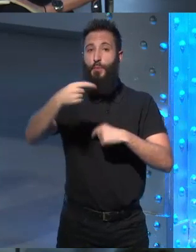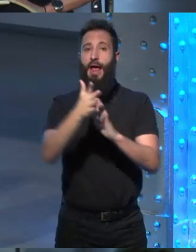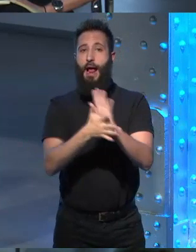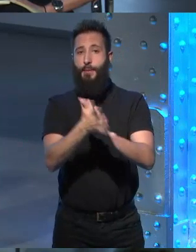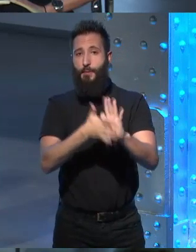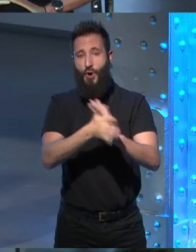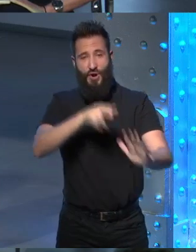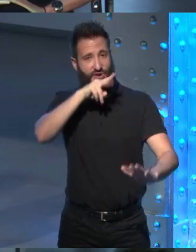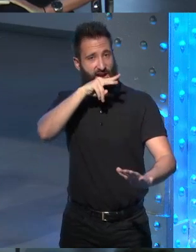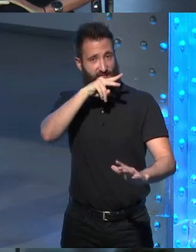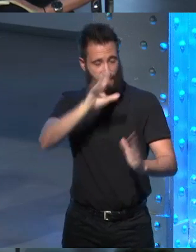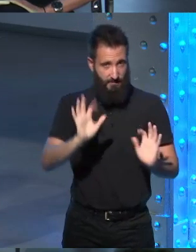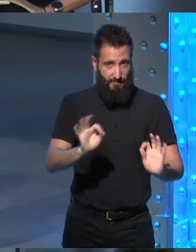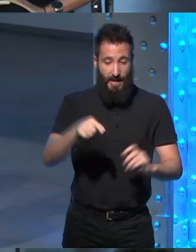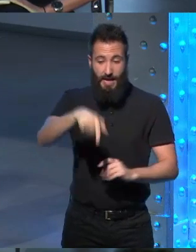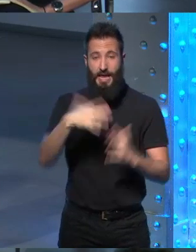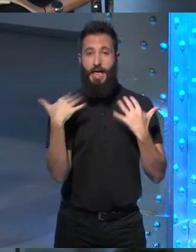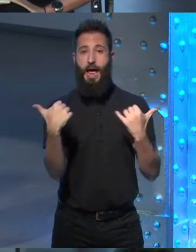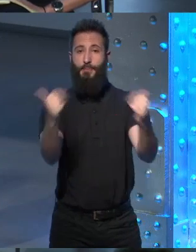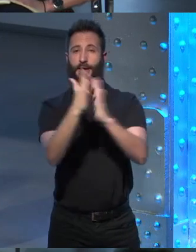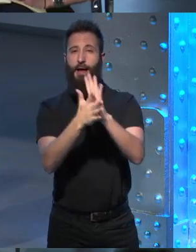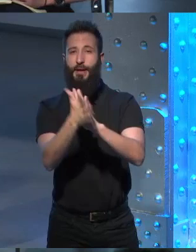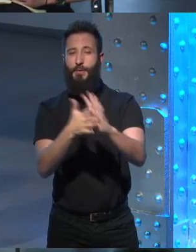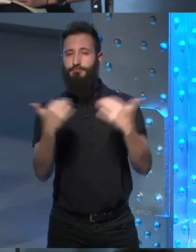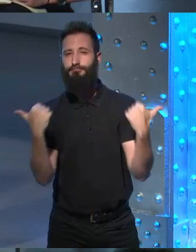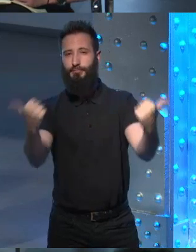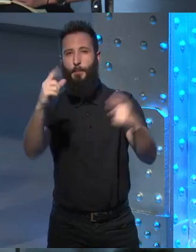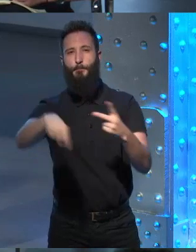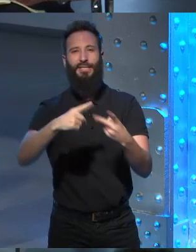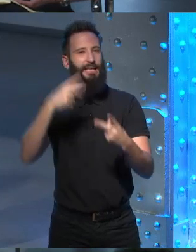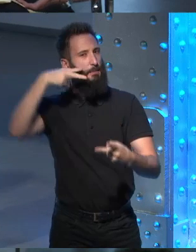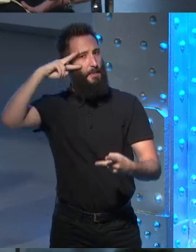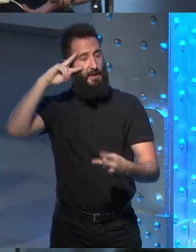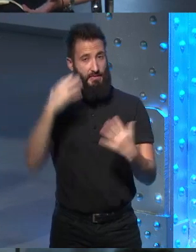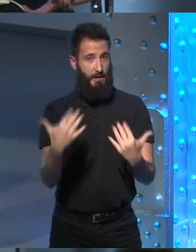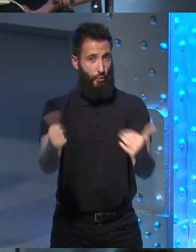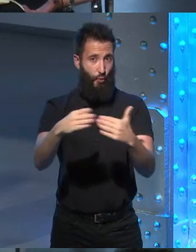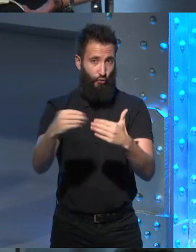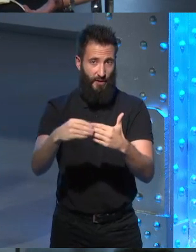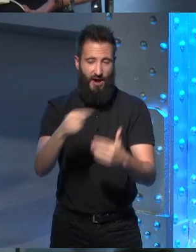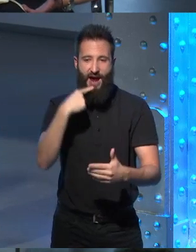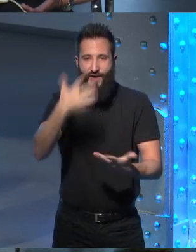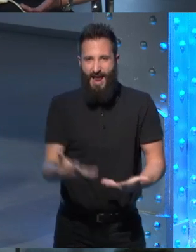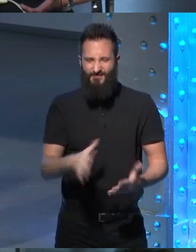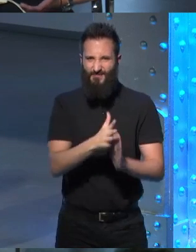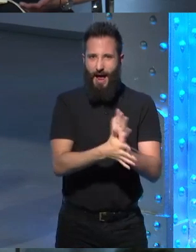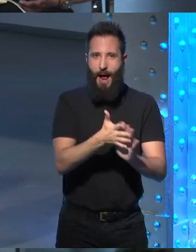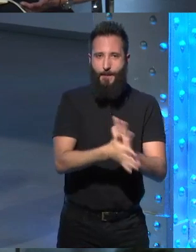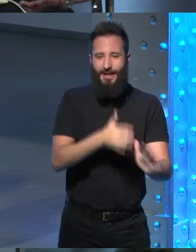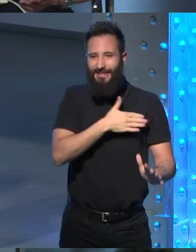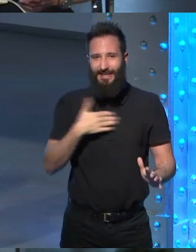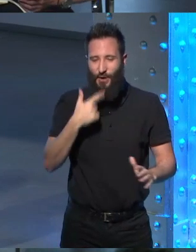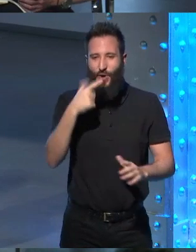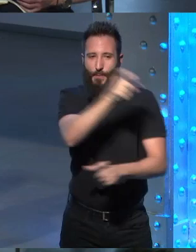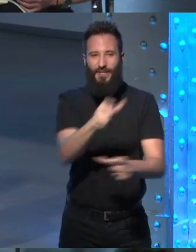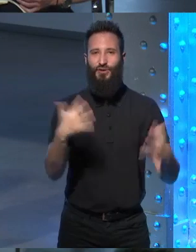pero ahora que habláis de espectadores, en este caso habláis de la experiencia del usuario en la Biblioteca Nacional, pero a ver, yo quiero hablar de los espectadores de